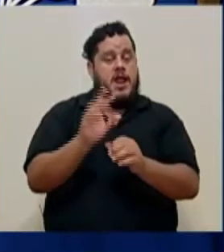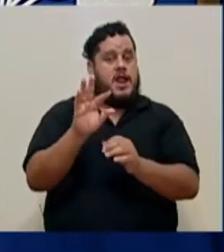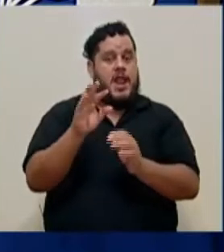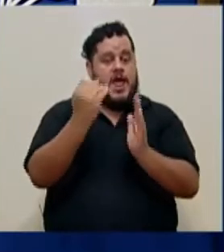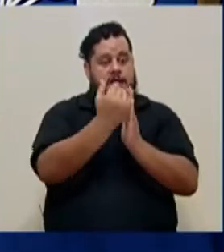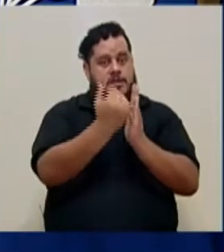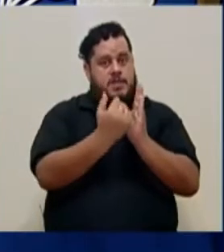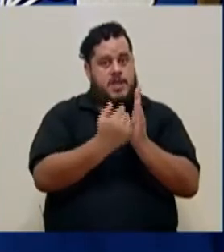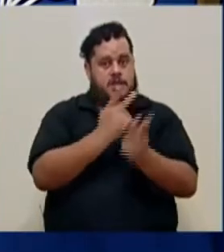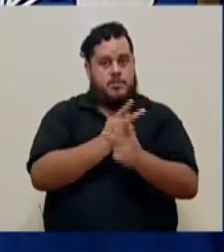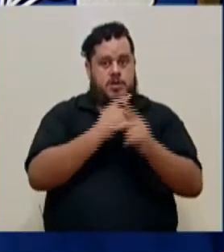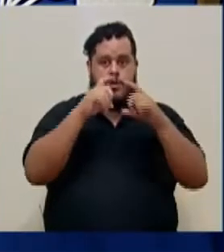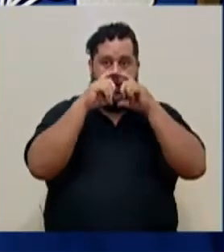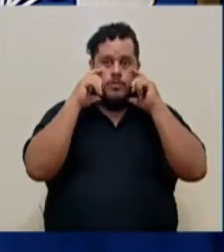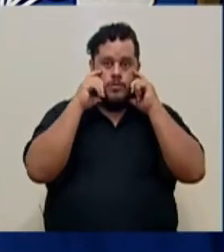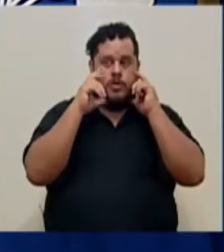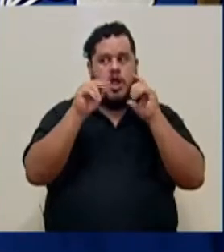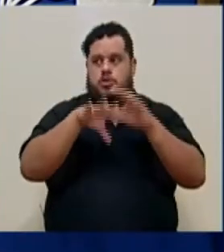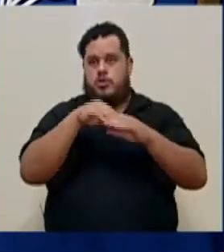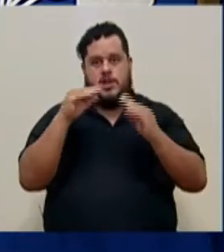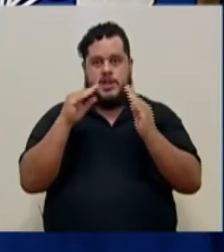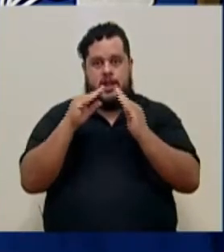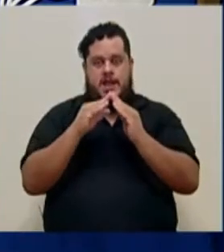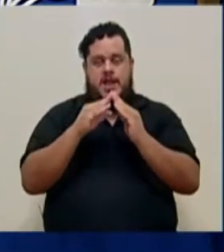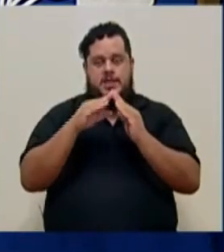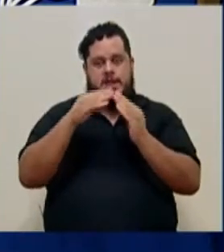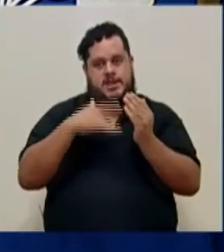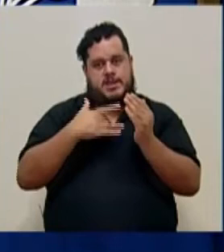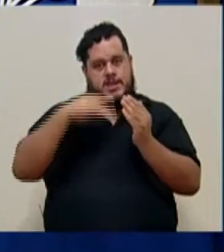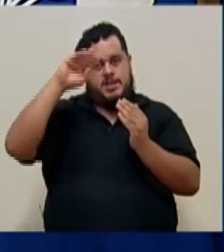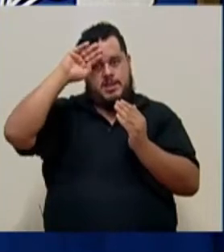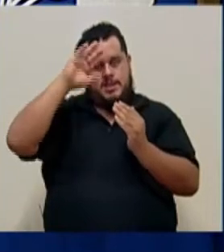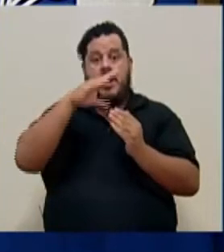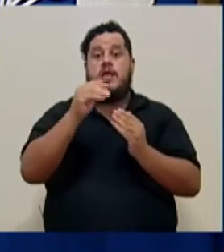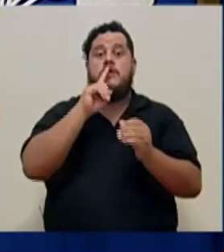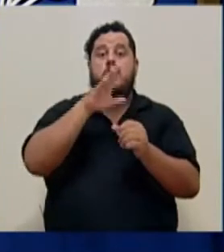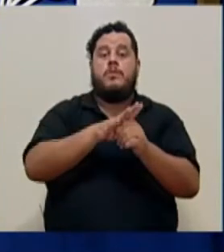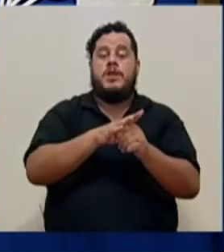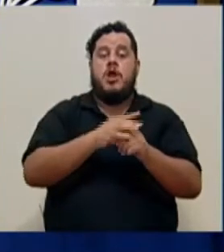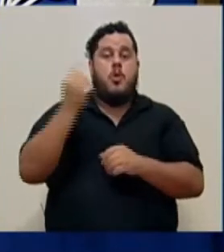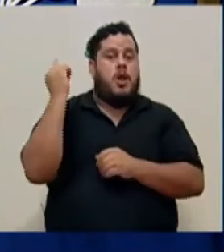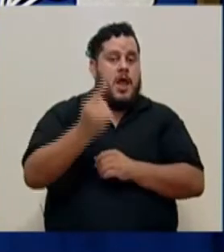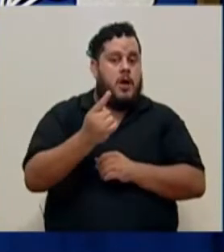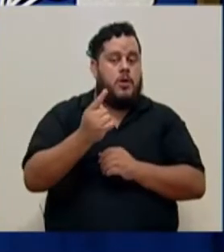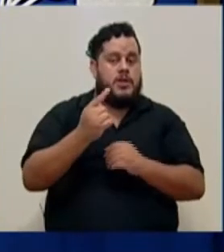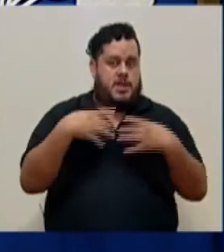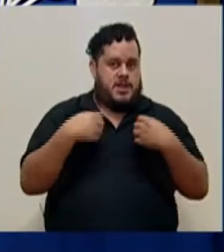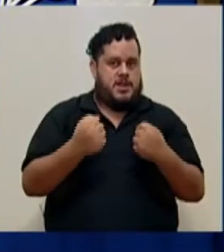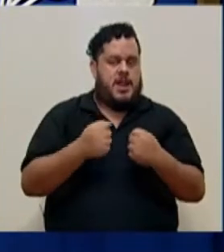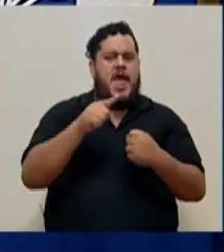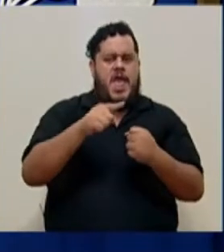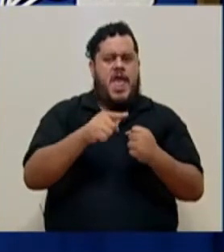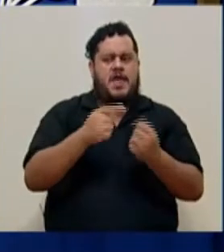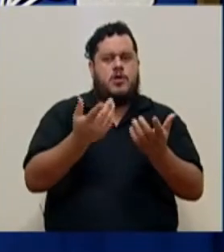protección, el cubrebocas, de no salir de la casa si está con síntomas, y de cumplir con la orden sanitaria, eso es lo que expone a muchas otras